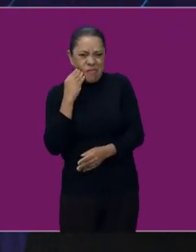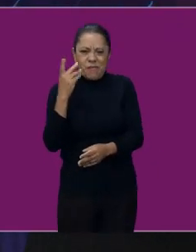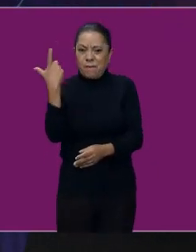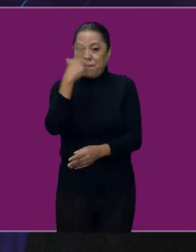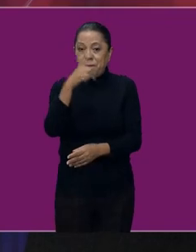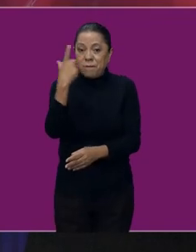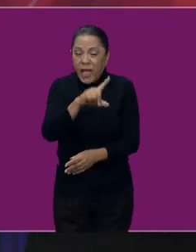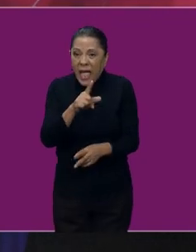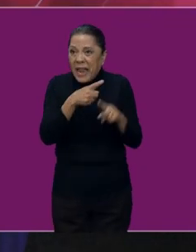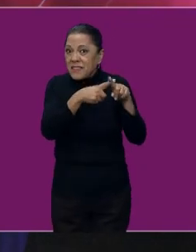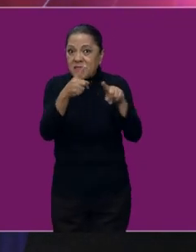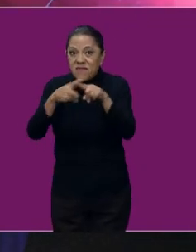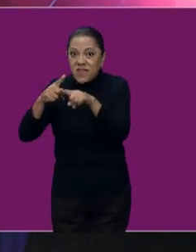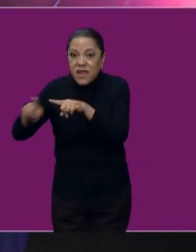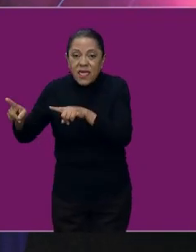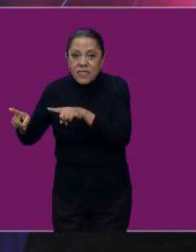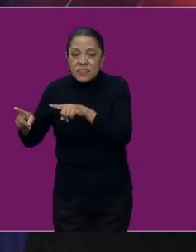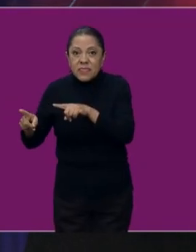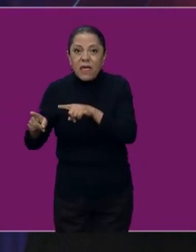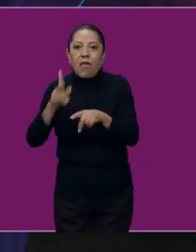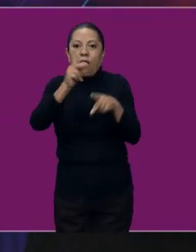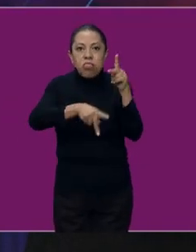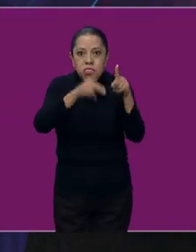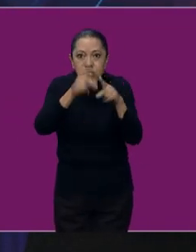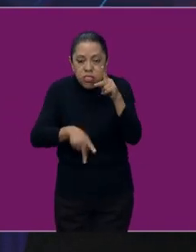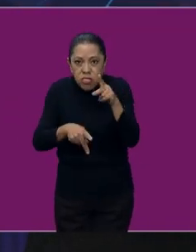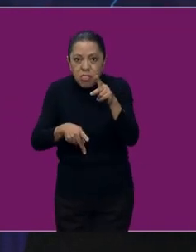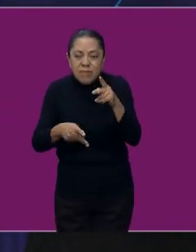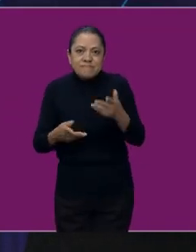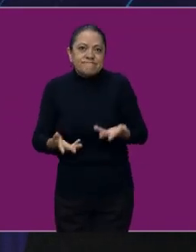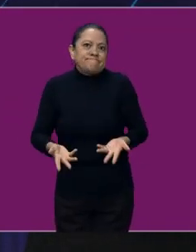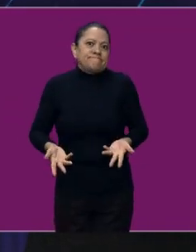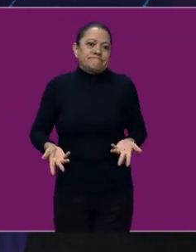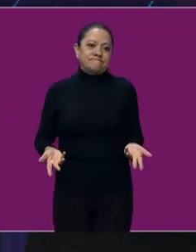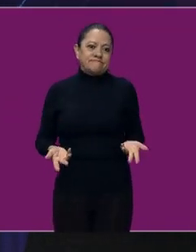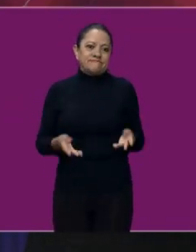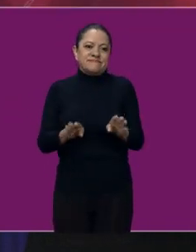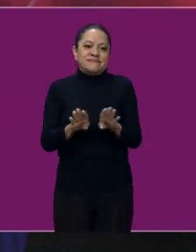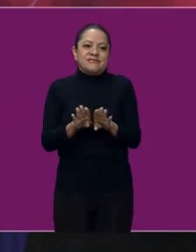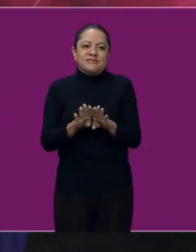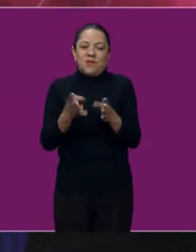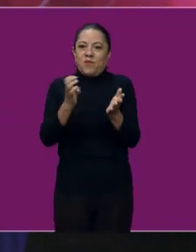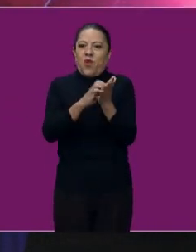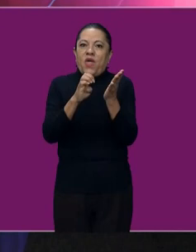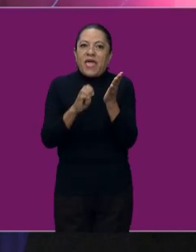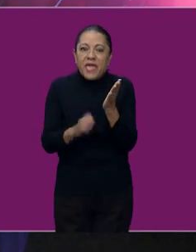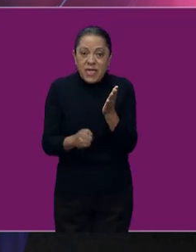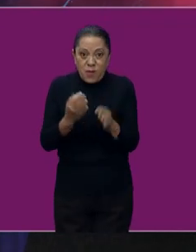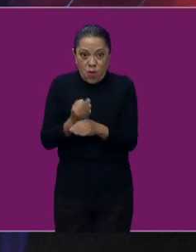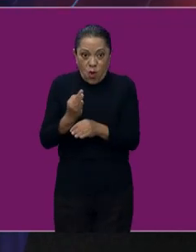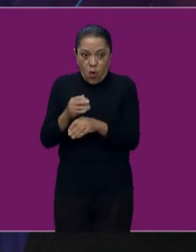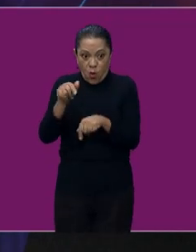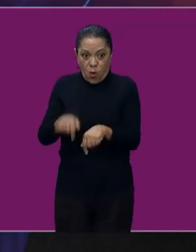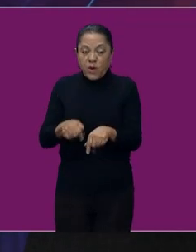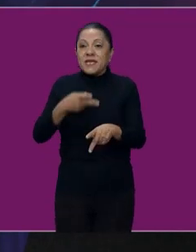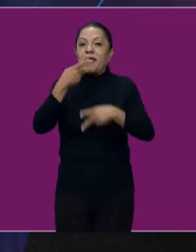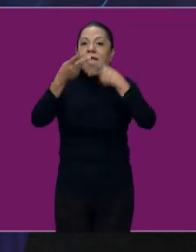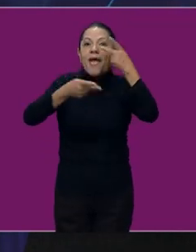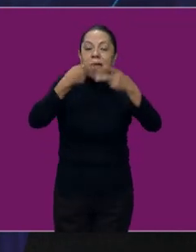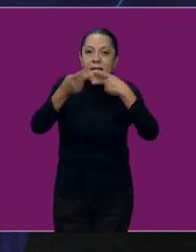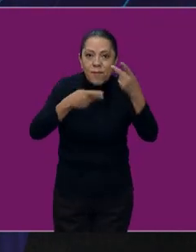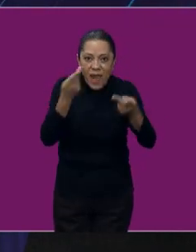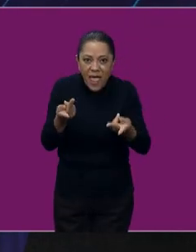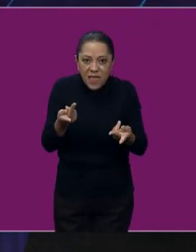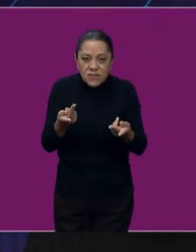distinto esté cortado es como si no sé por ejemplo ahorita que estamos hablando y de